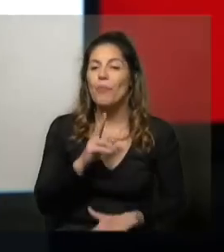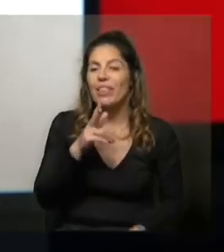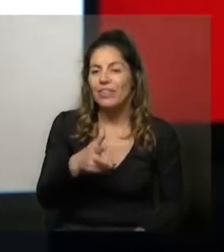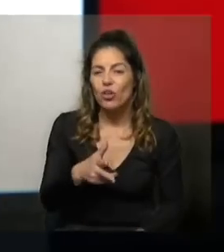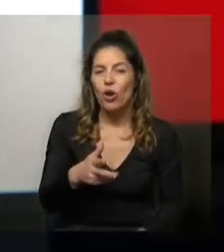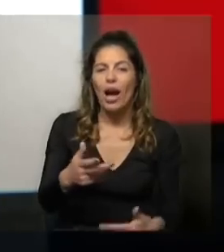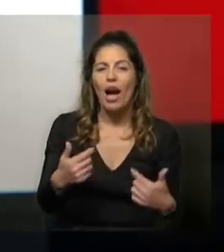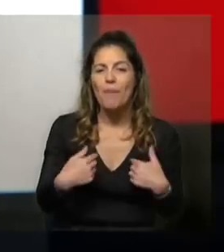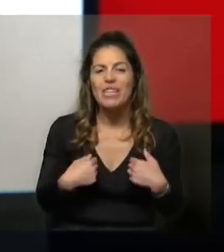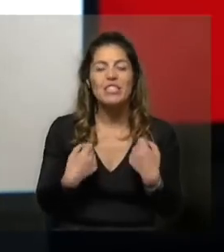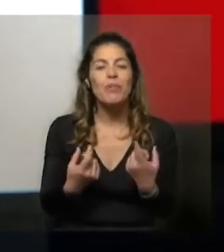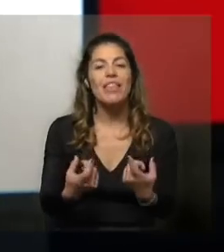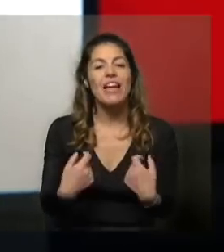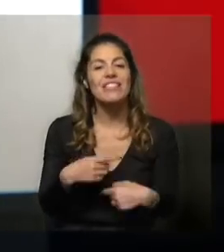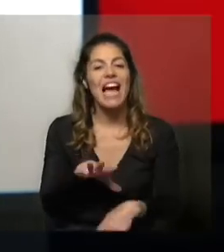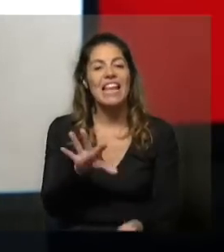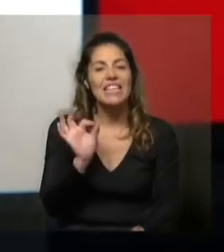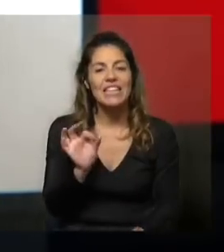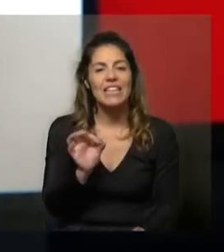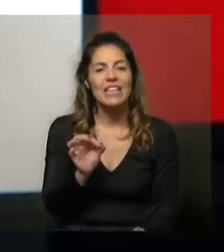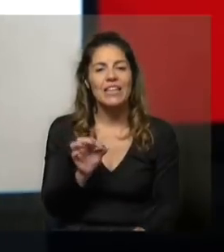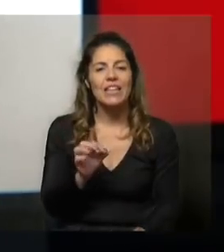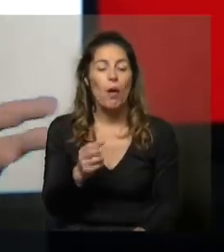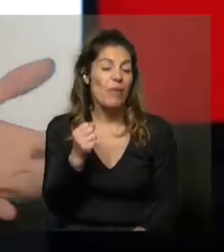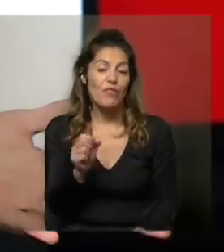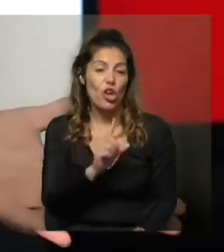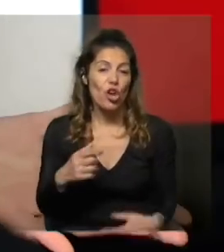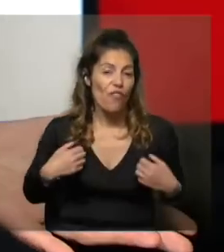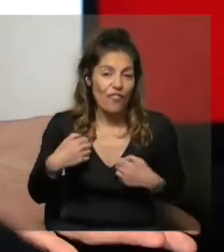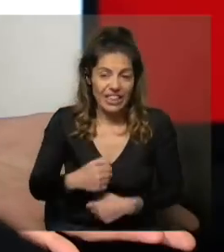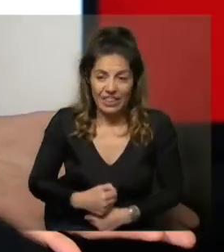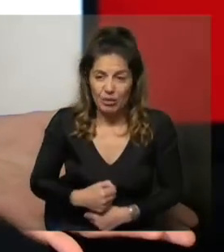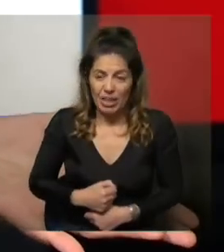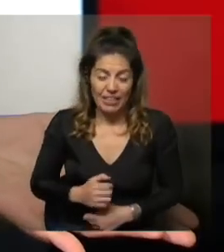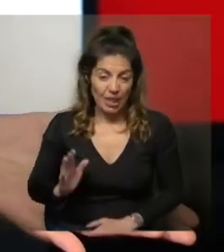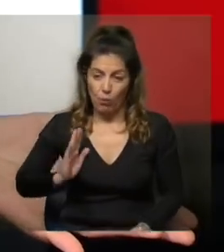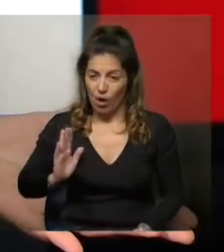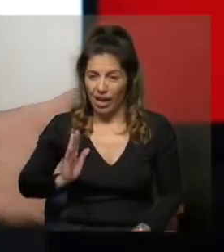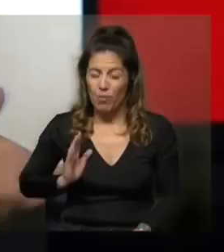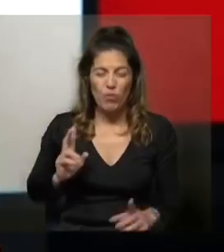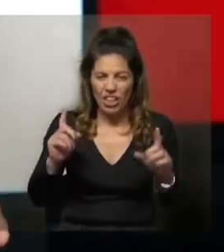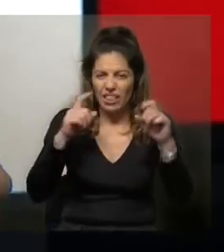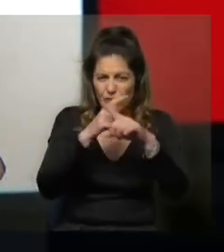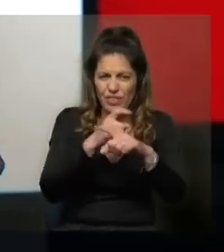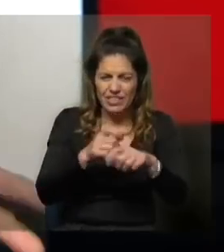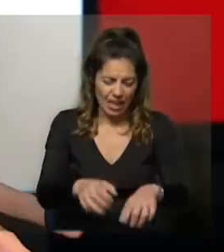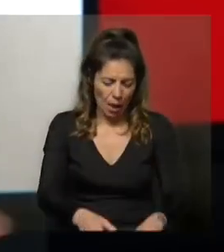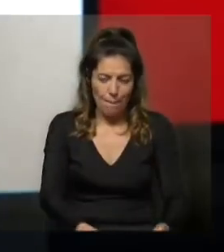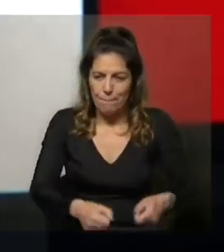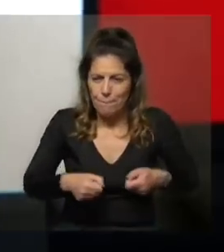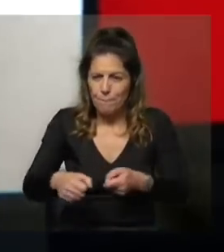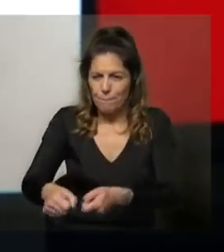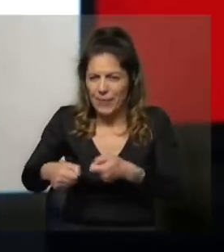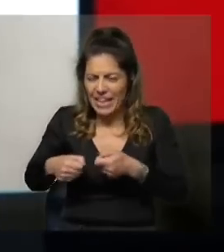mí si vos me das a elegir No prefiero no vestirme de mujer porque porque es complicado es complicado a medias este